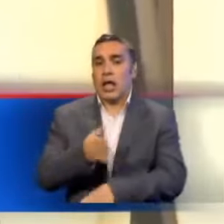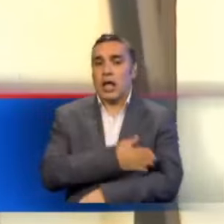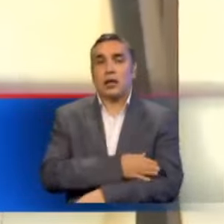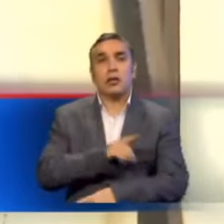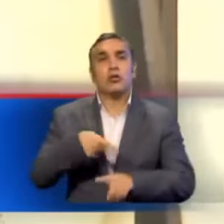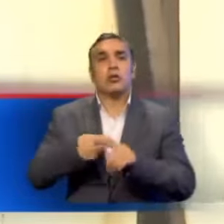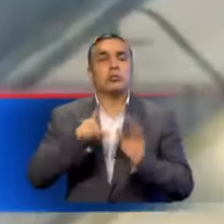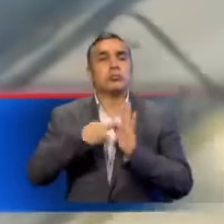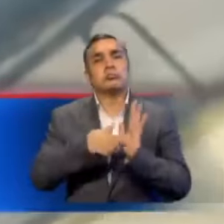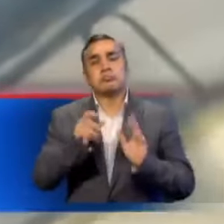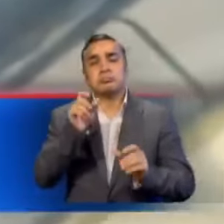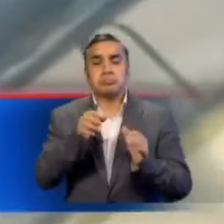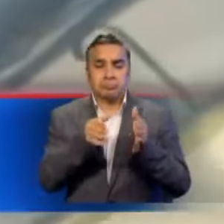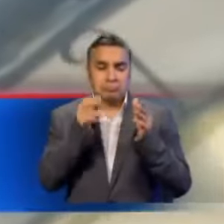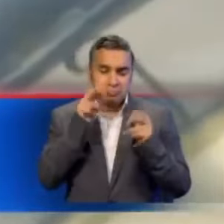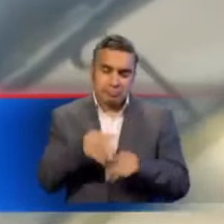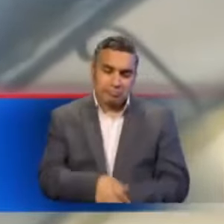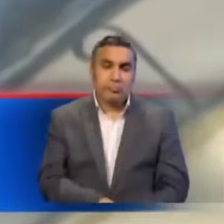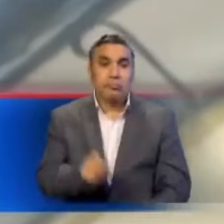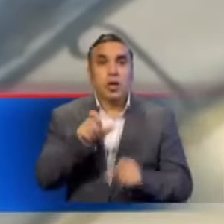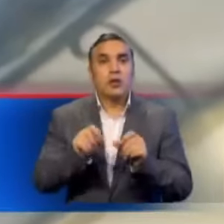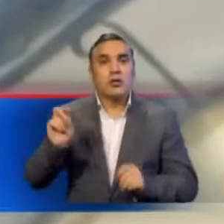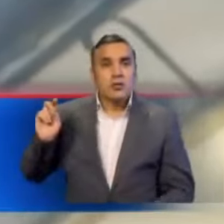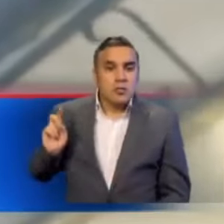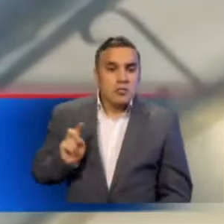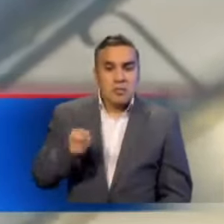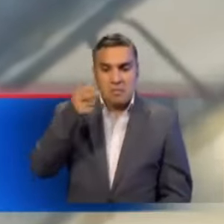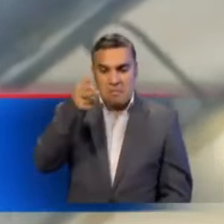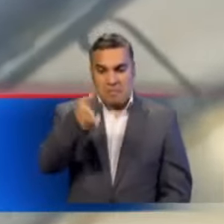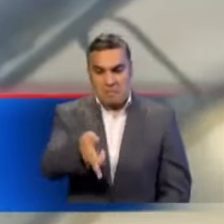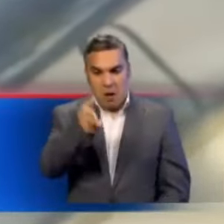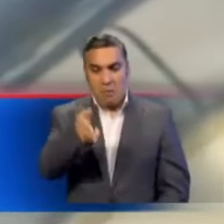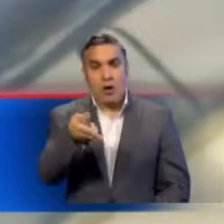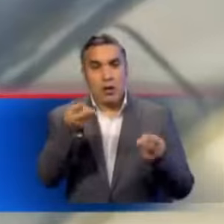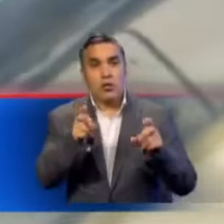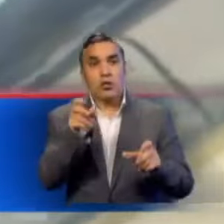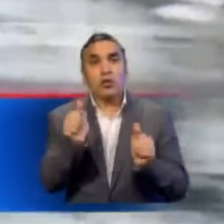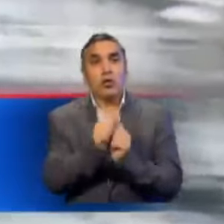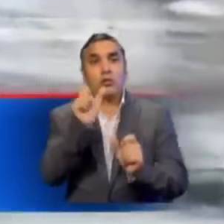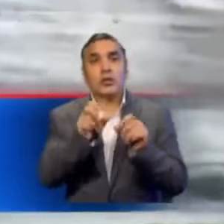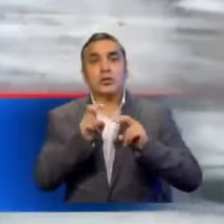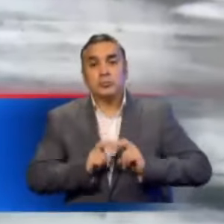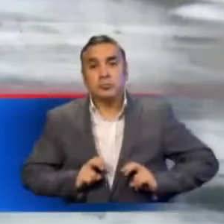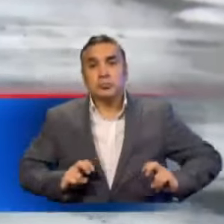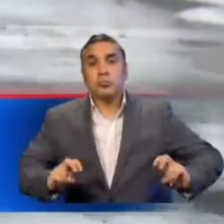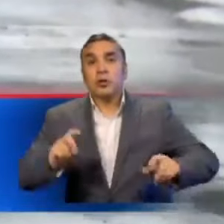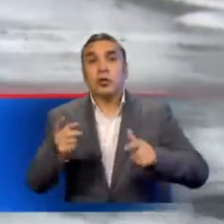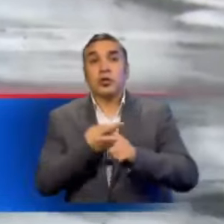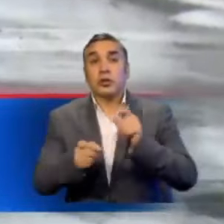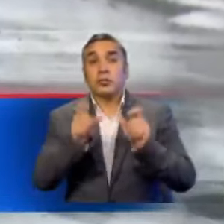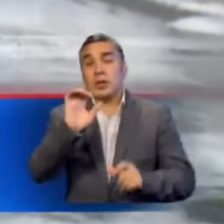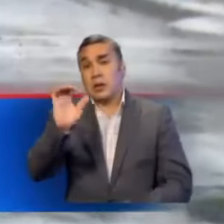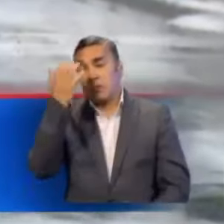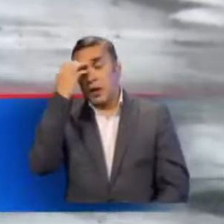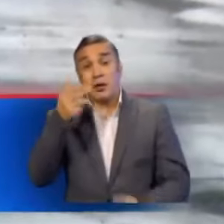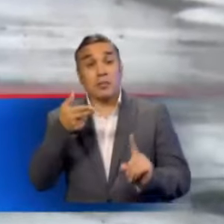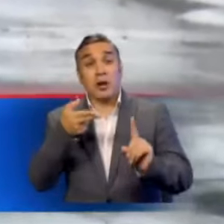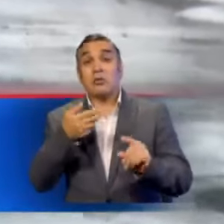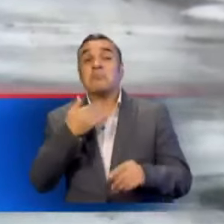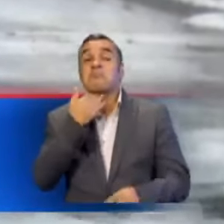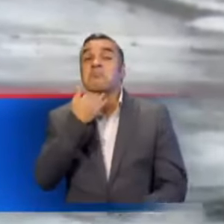un momento a otro, los sujetos llegaron y comenzaron a disparar contra su féretro y también contra los presentes. El hecho causó pánico, pues los sicarios